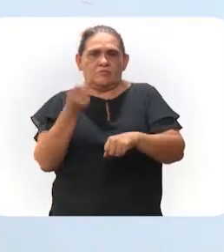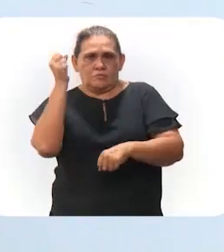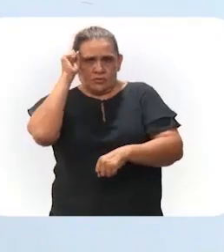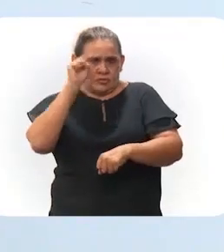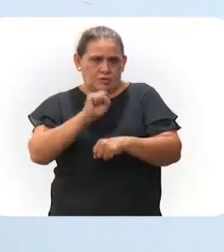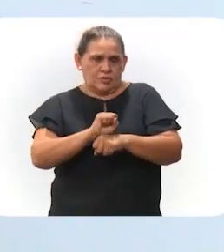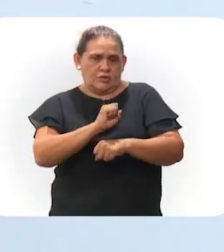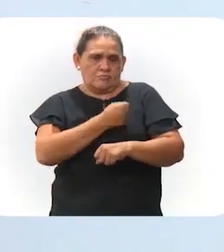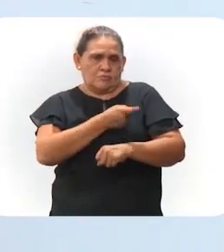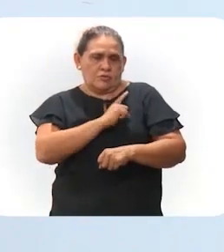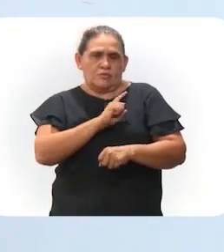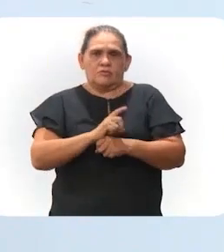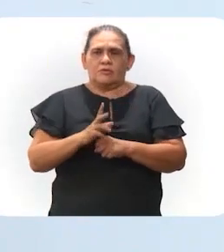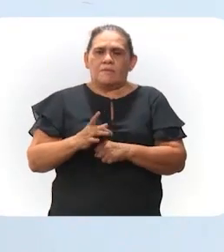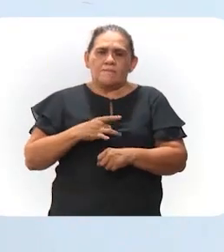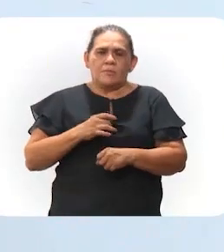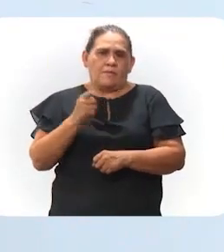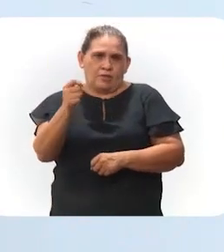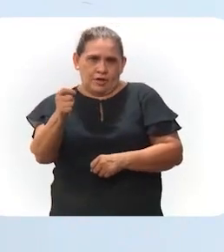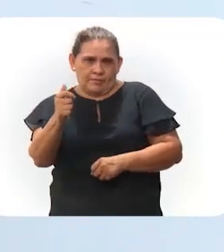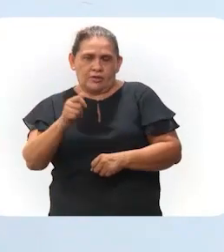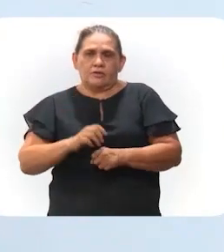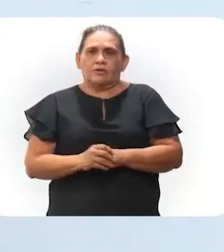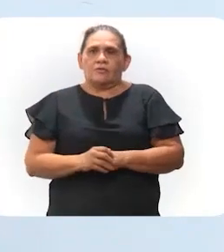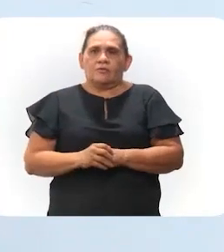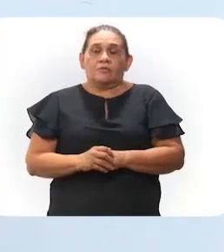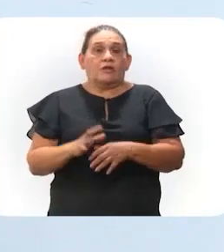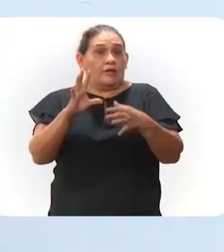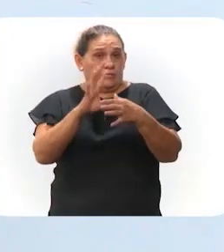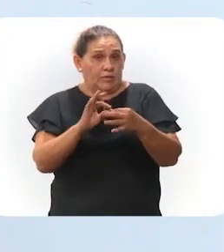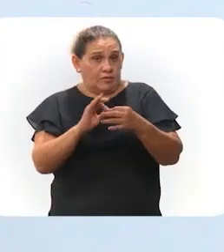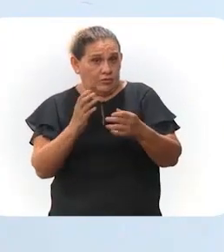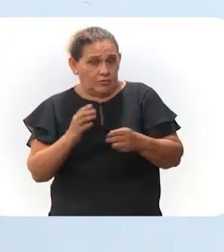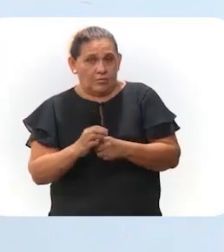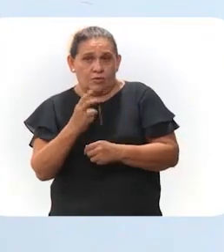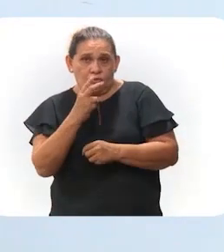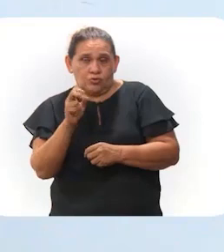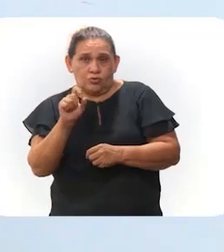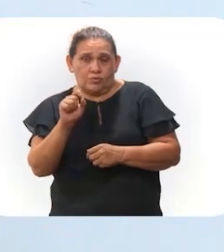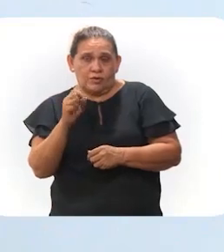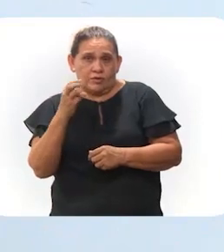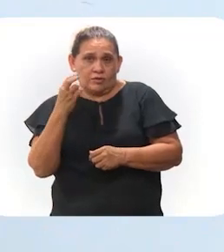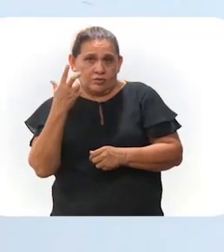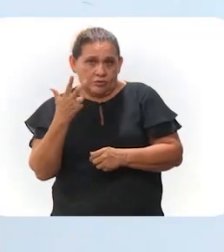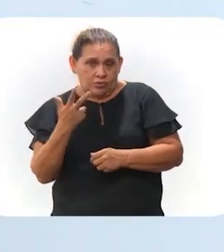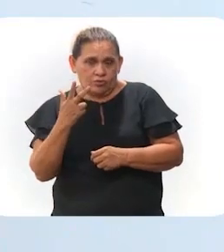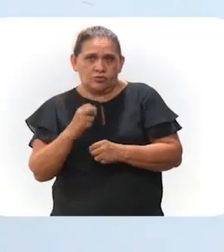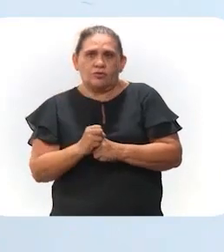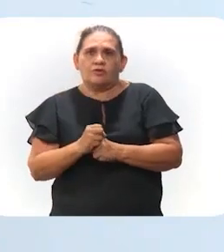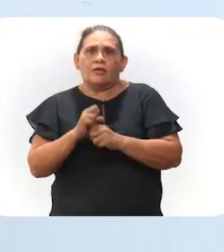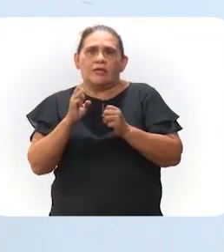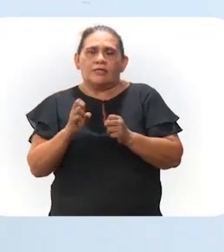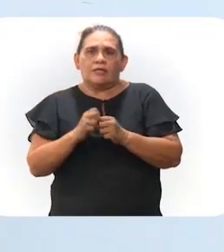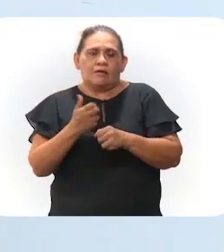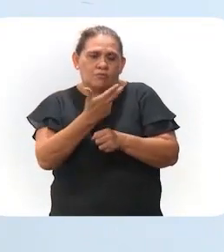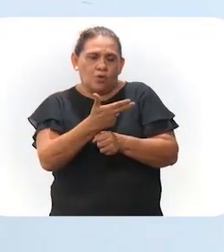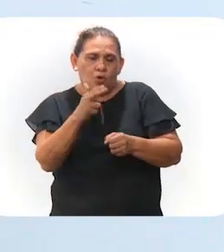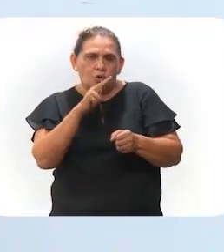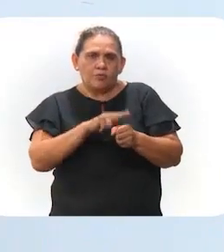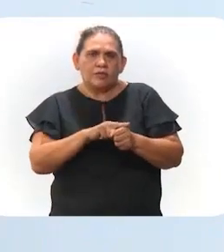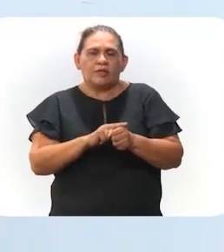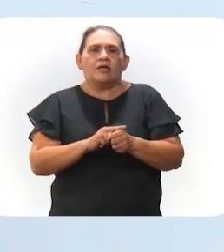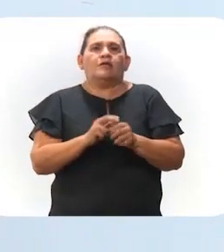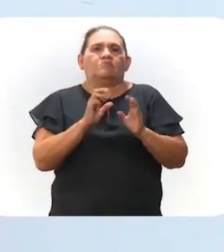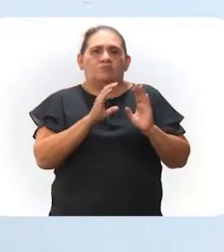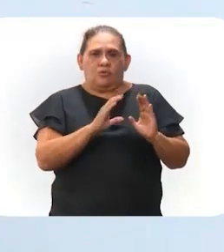Yucatán. Presentan síntomas leves. Como ya se mencionó, 228 de los casos positivos están en hospitales públicos